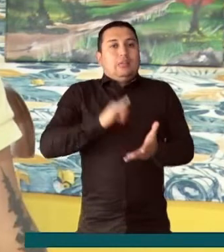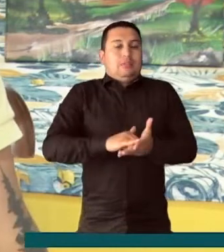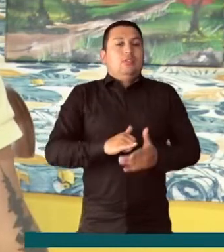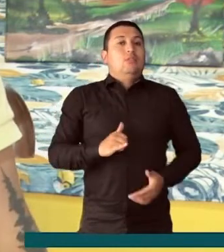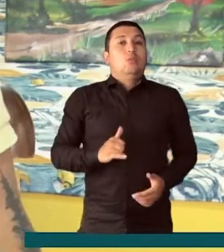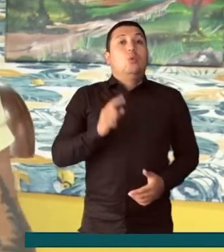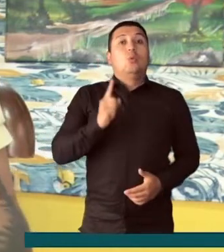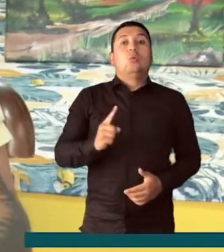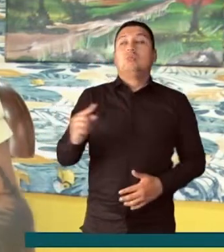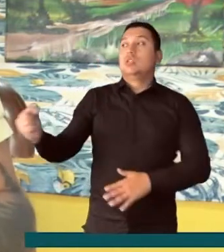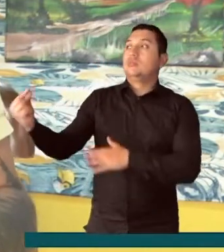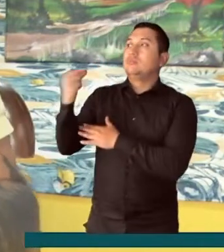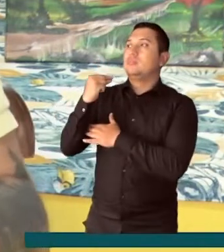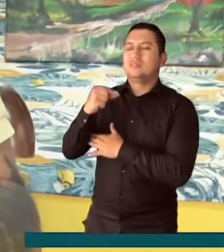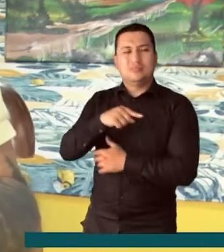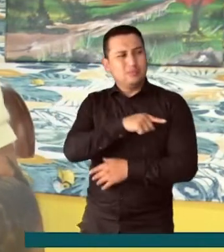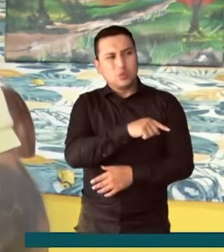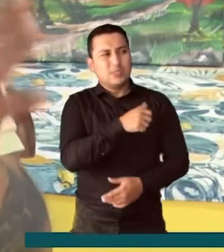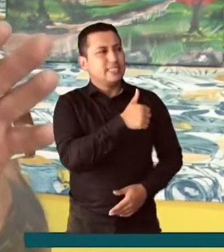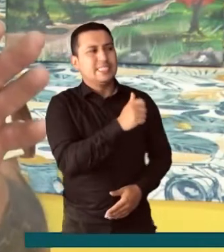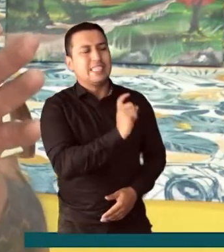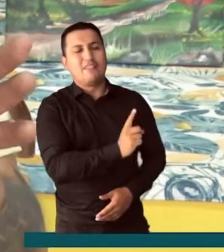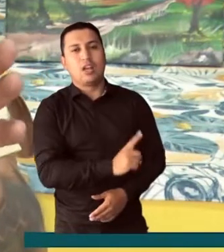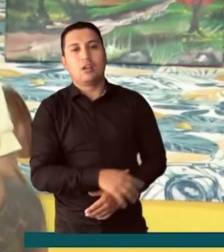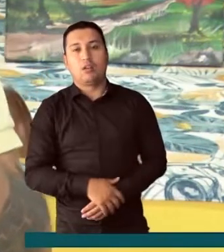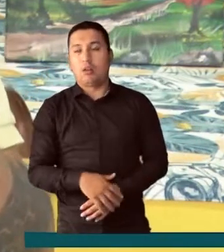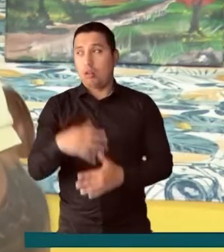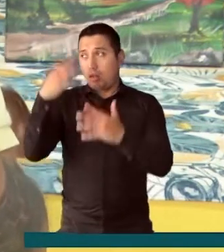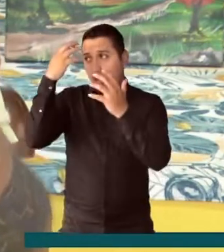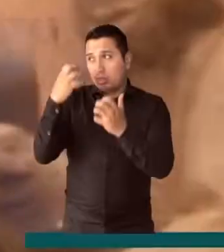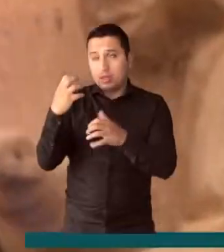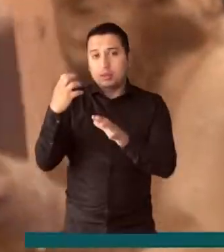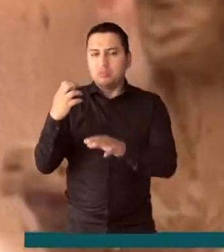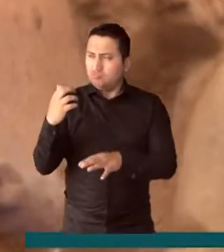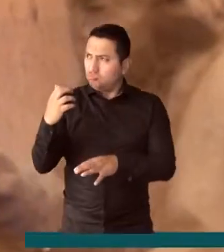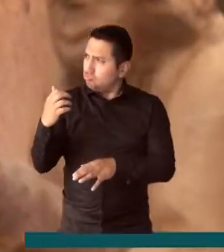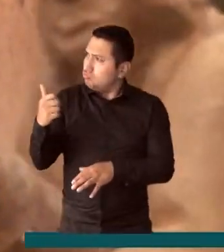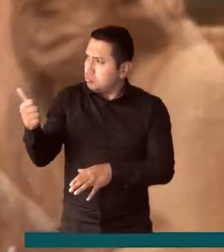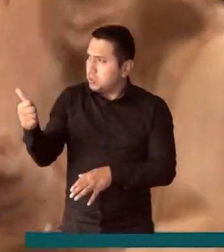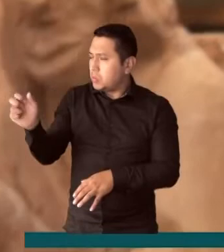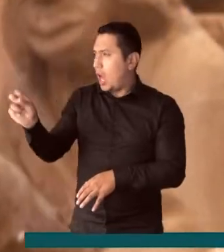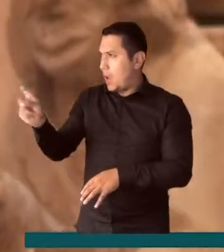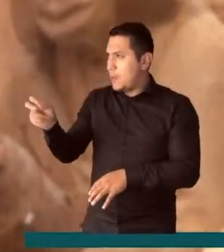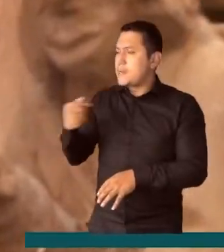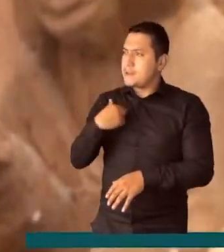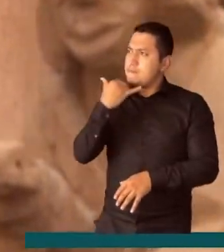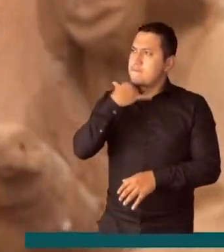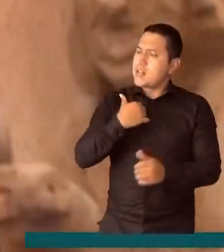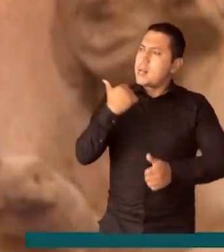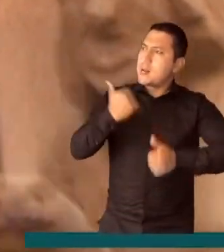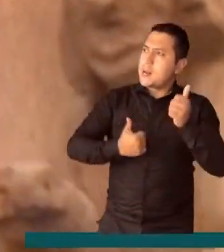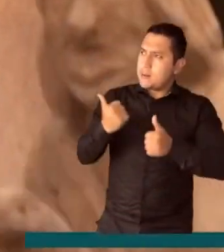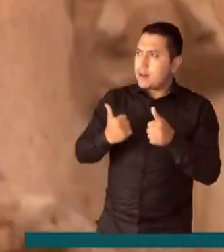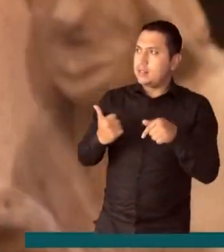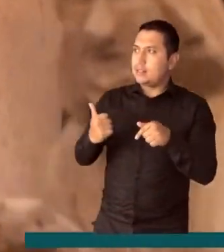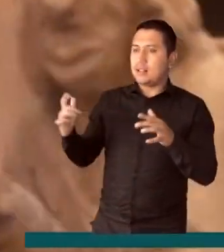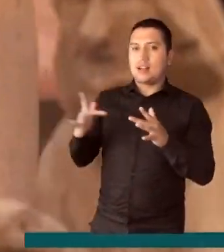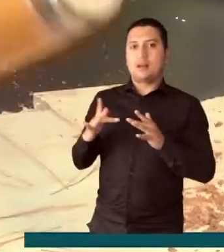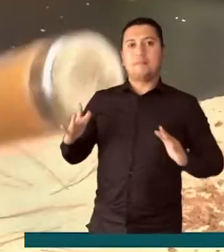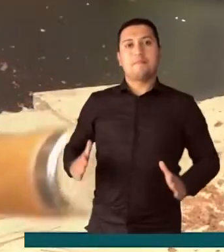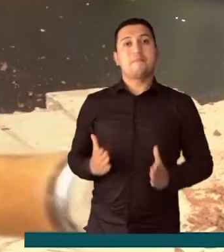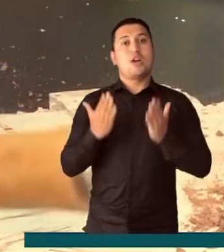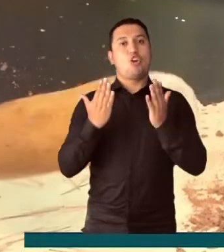todo. Porque es que le dicen a uno, esto no está bien. Entonces, escuchar, saber escuchar en qué está fallando